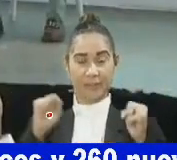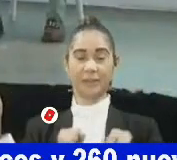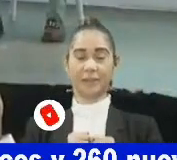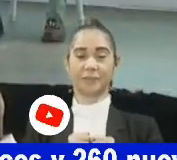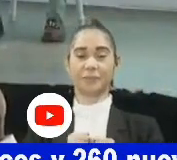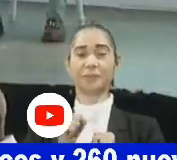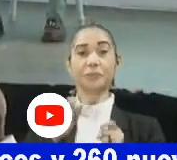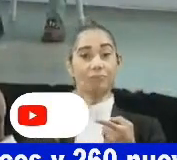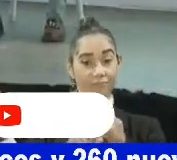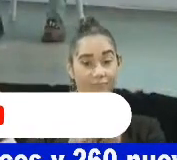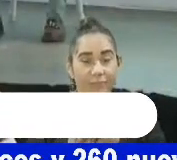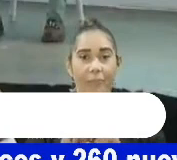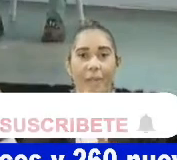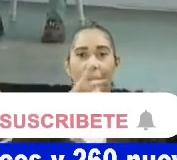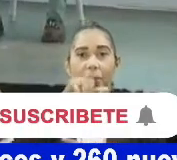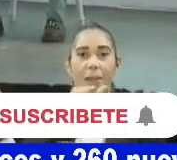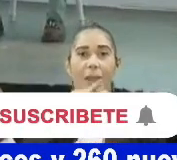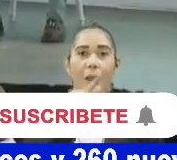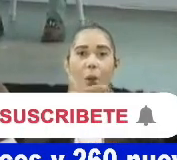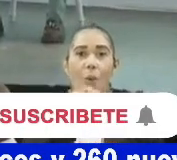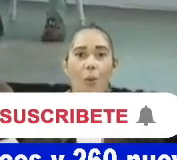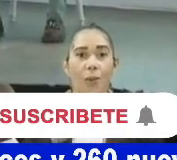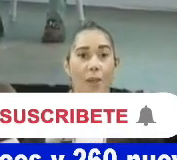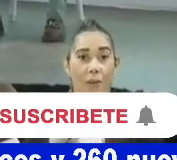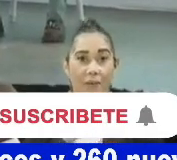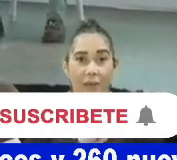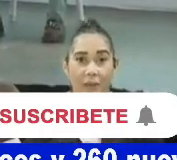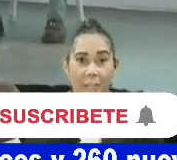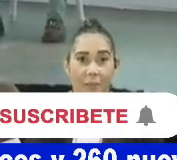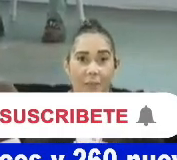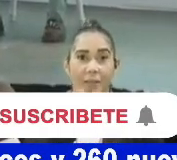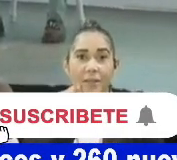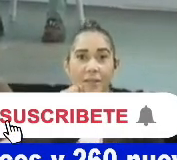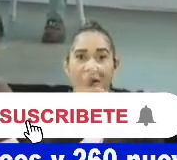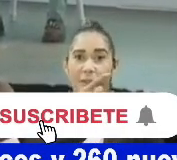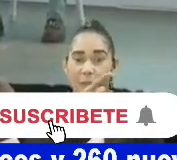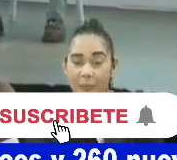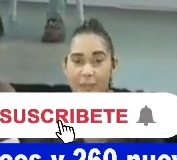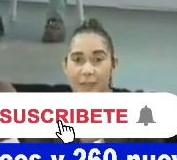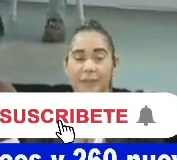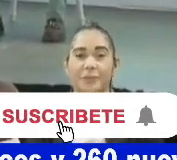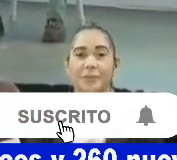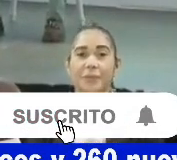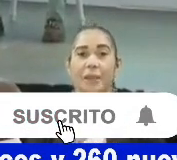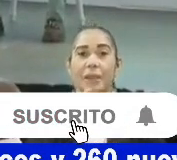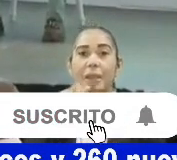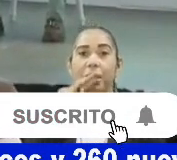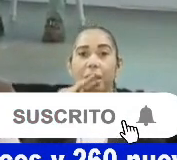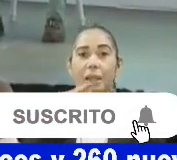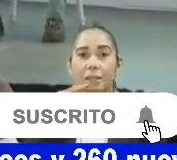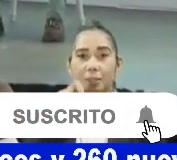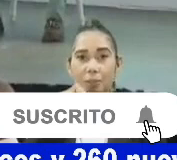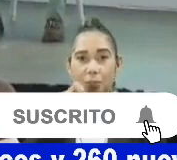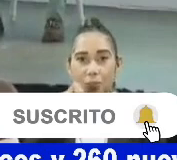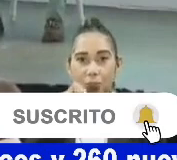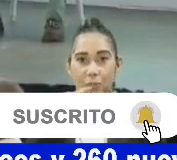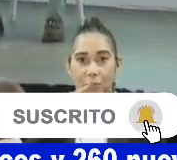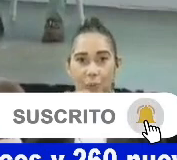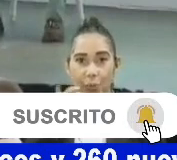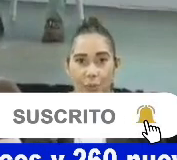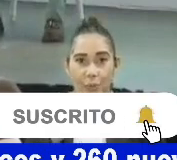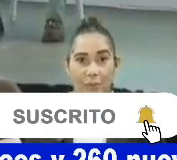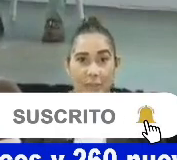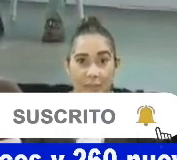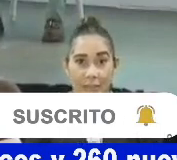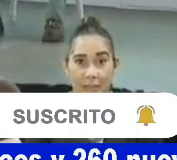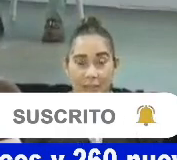nuestra amiga Julia Drullar, gobernadora por la provincia de Santo Domingo. Don Antonio Taveras,